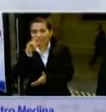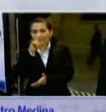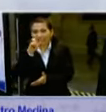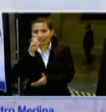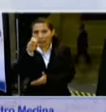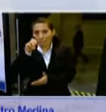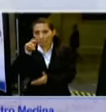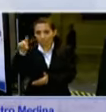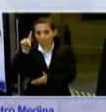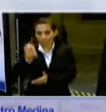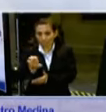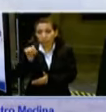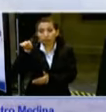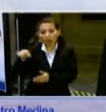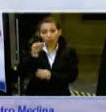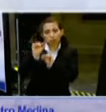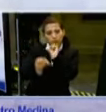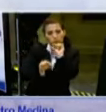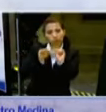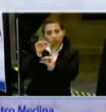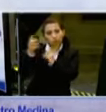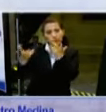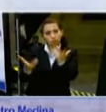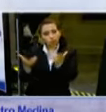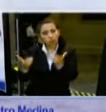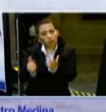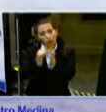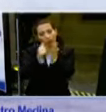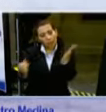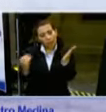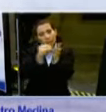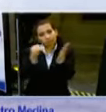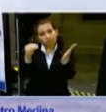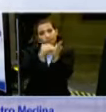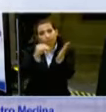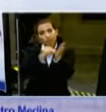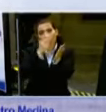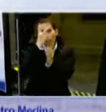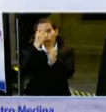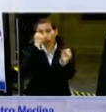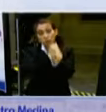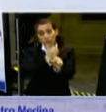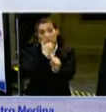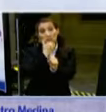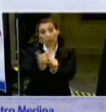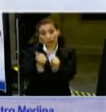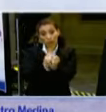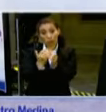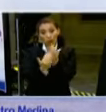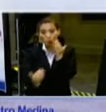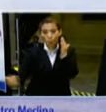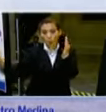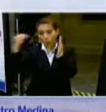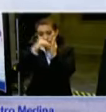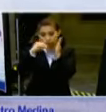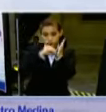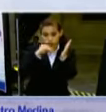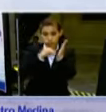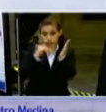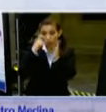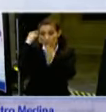diría, se fue forjando una agenda en estos 2 años bastante ambiciosa de política exterior, que